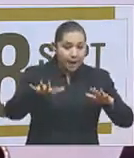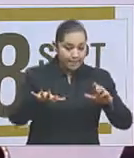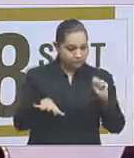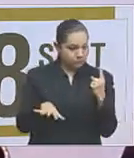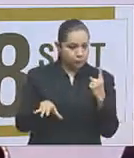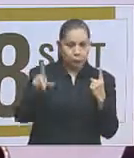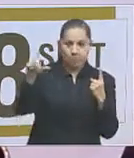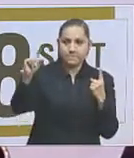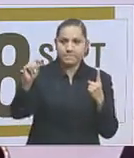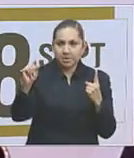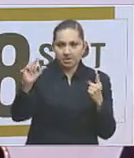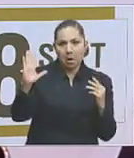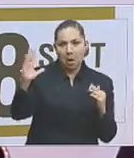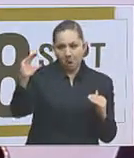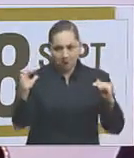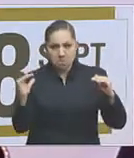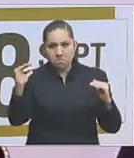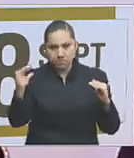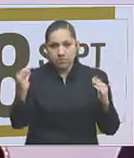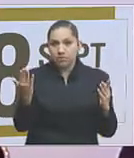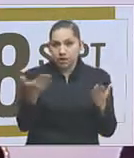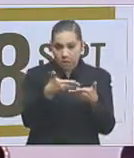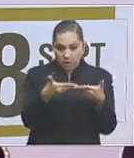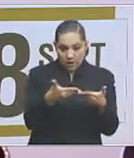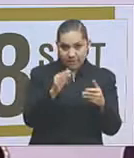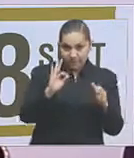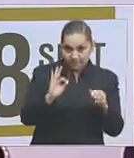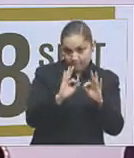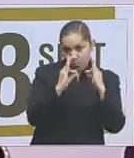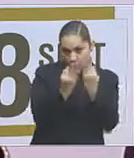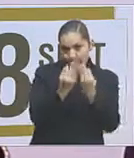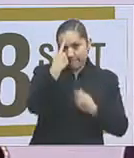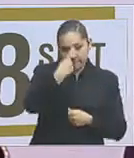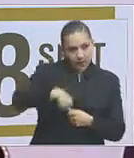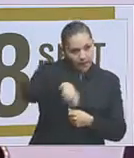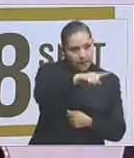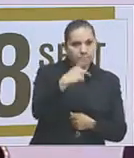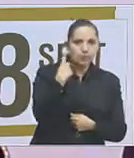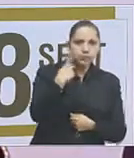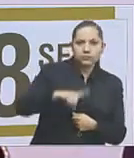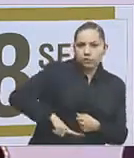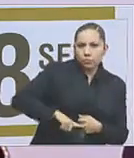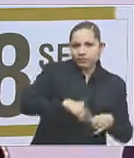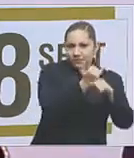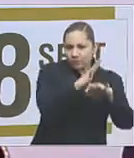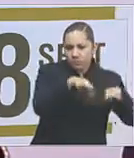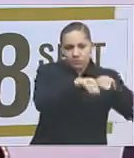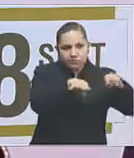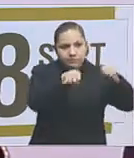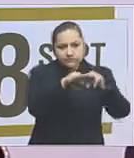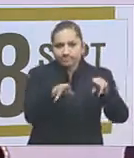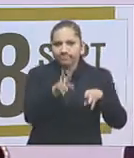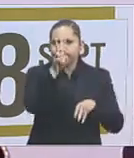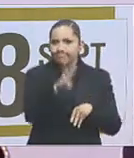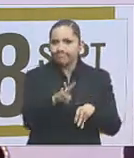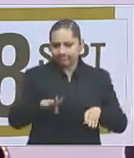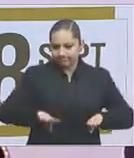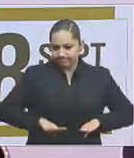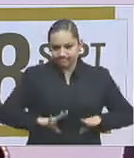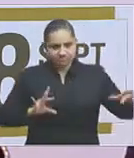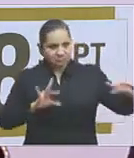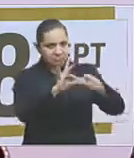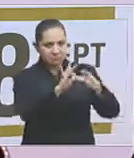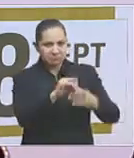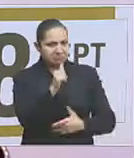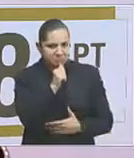y tradicionales de comunicación política son claramente insuficientes en los días del papel la tinta la